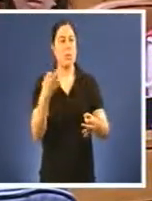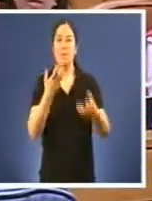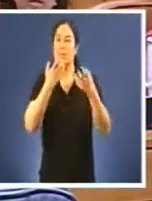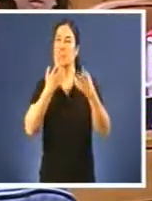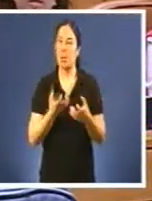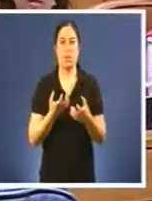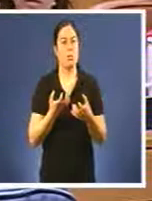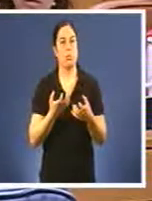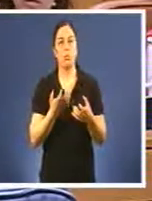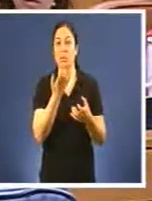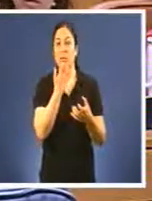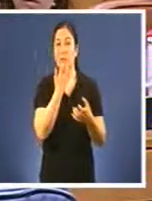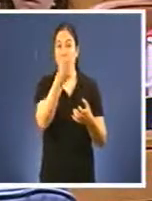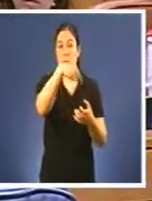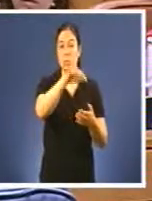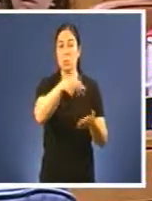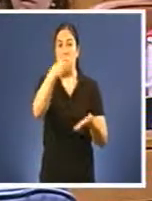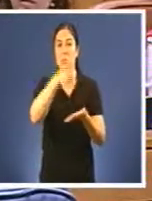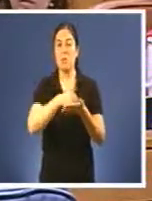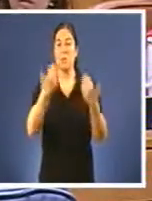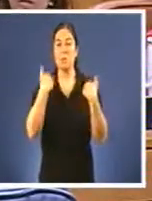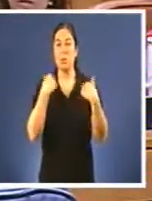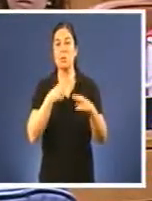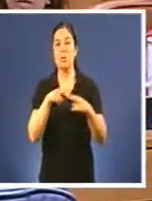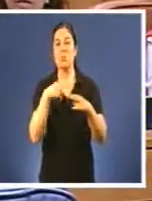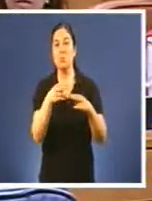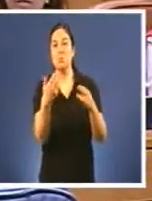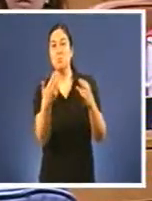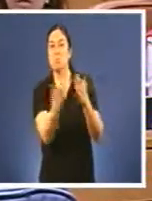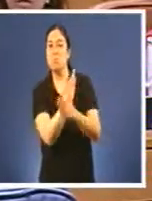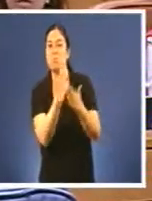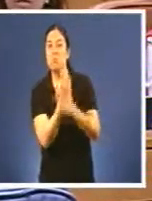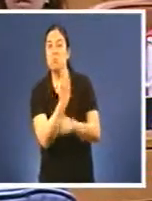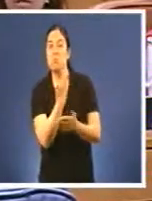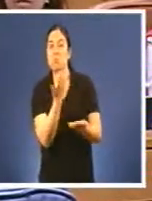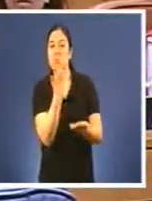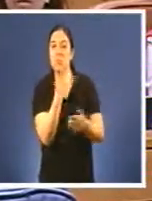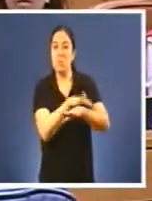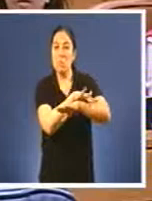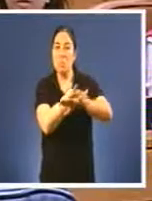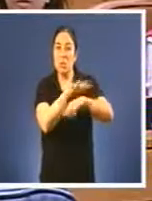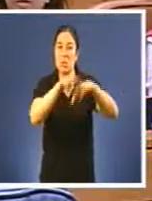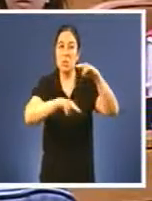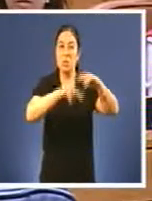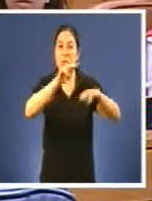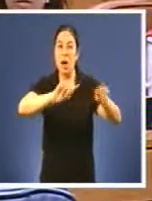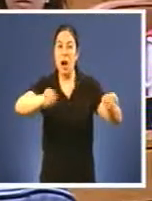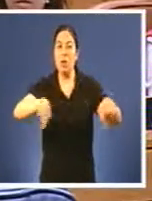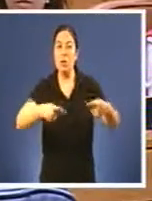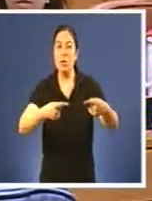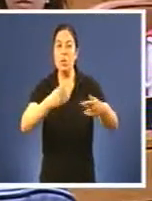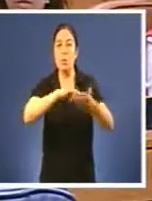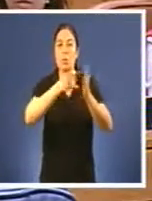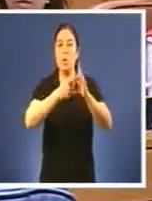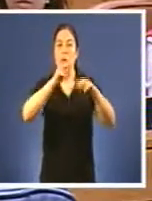vostedes piden responsabilidades políticas, me poden explicar vostedes que ministro de Fomento asina un proxecto constructivo dunha línea de